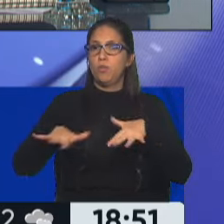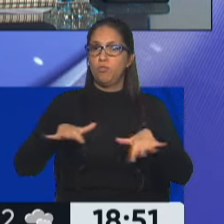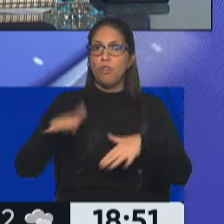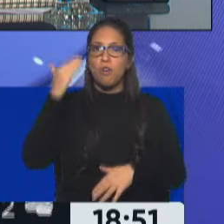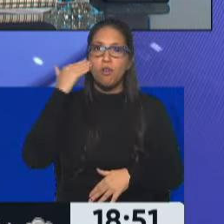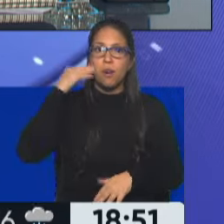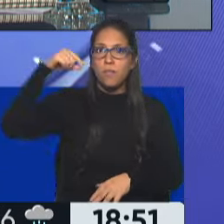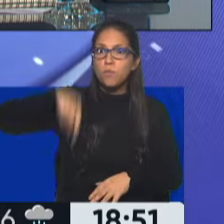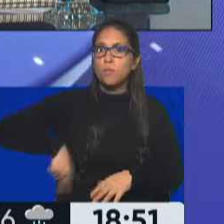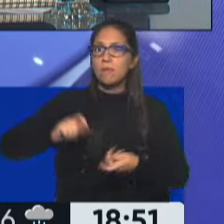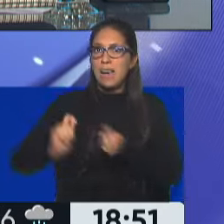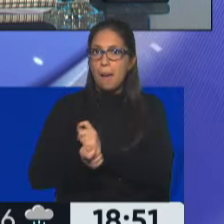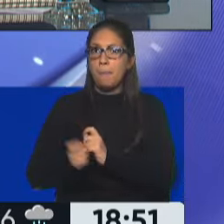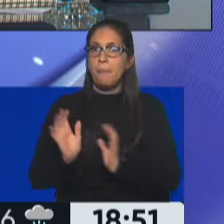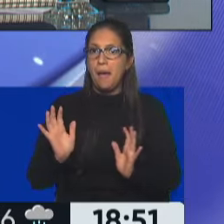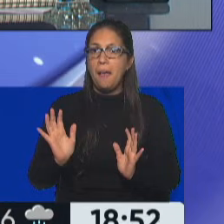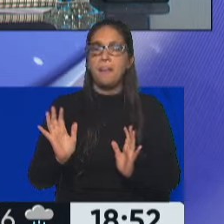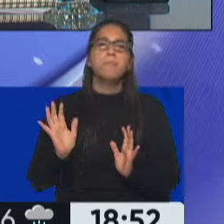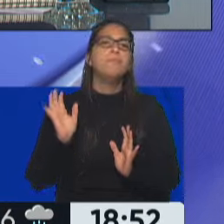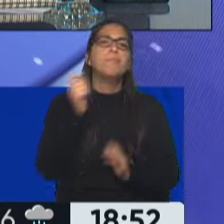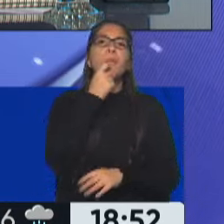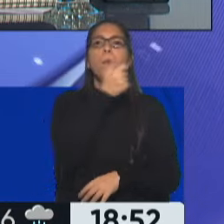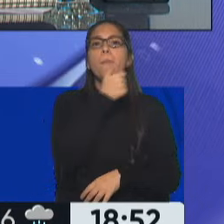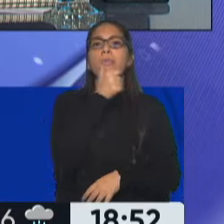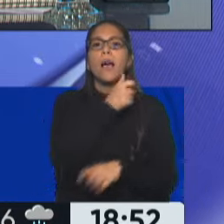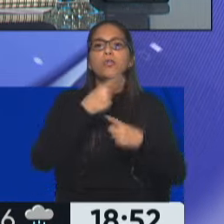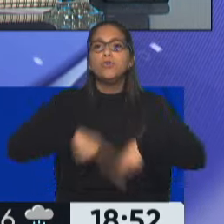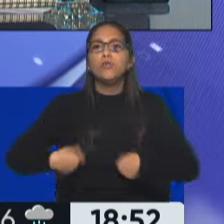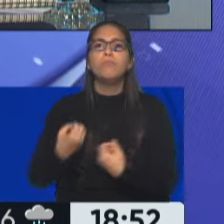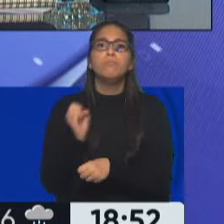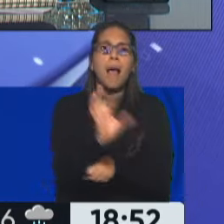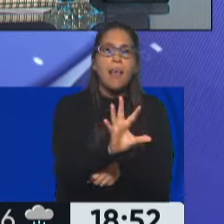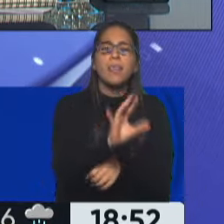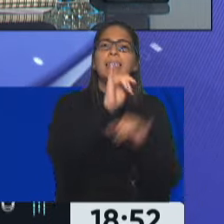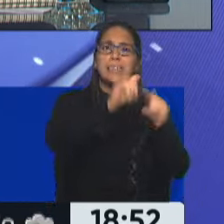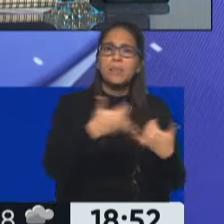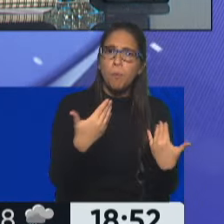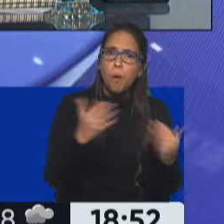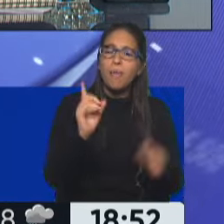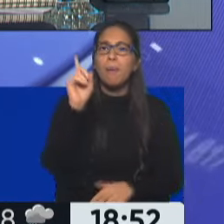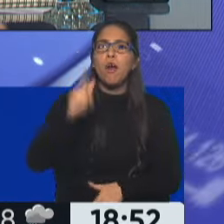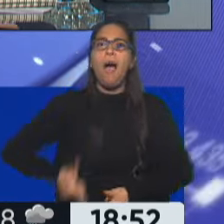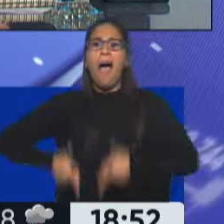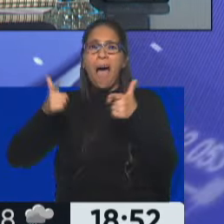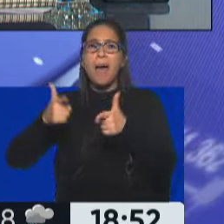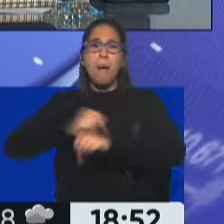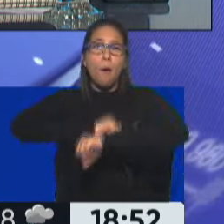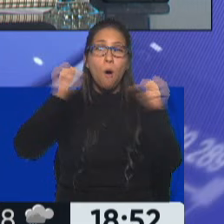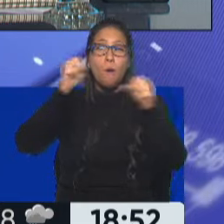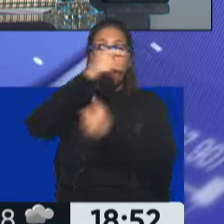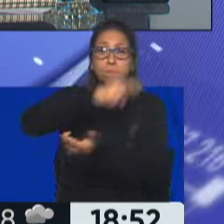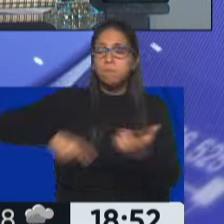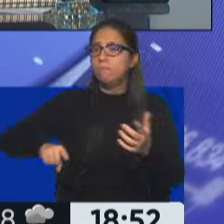postura, digamos, lo que envía hasta ahora tiene que ver más con cuestiones de medicamentos y demás, pero no armas letales, ¿no? Entonces ahora ya empiezan, bueno,